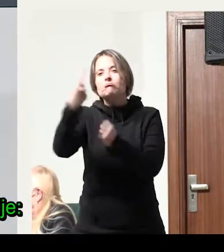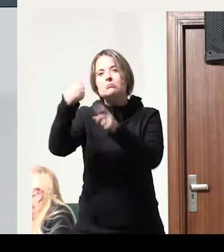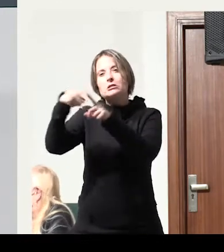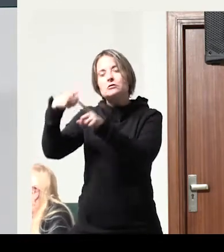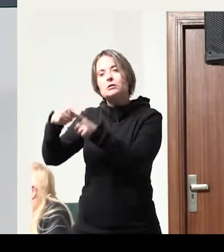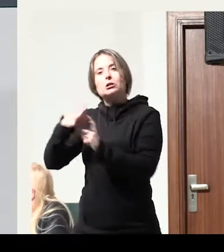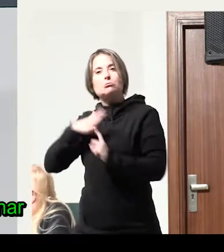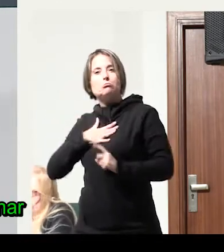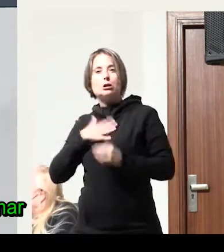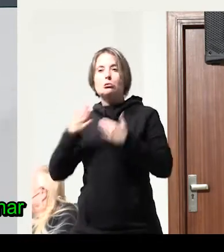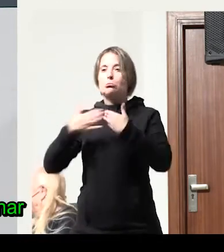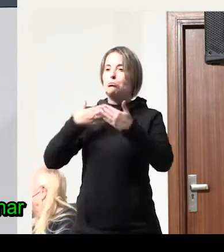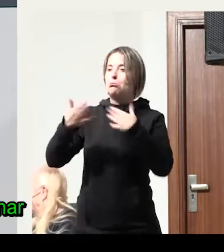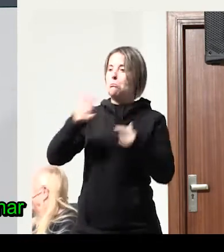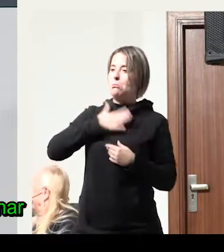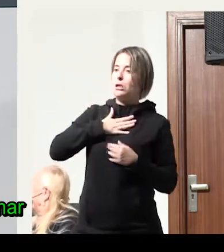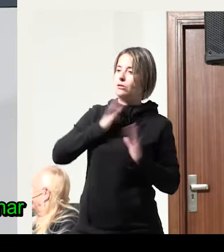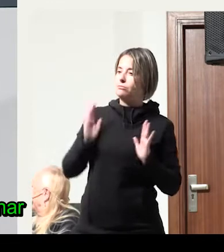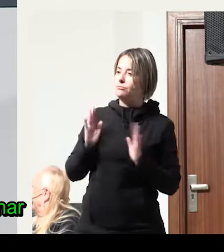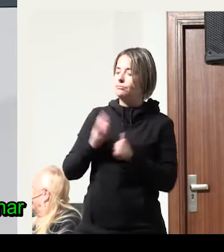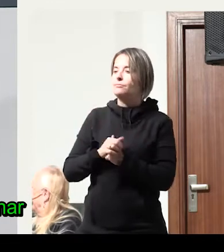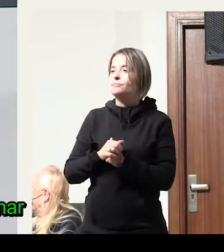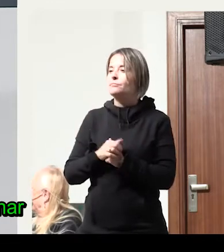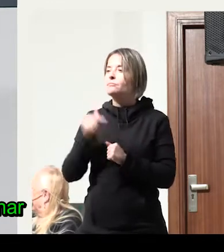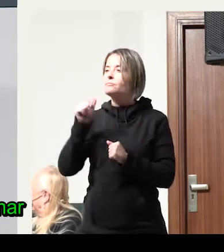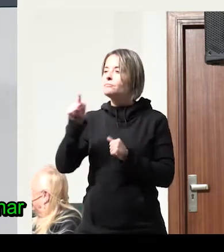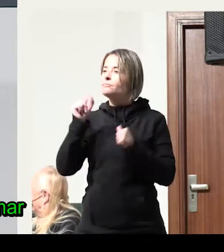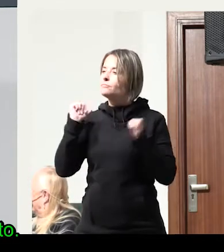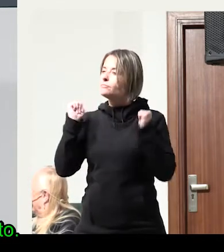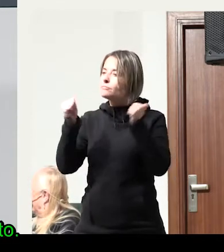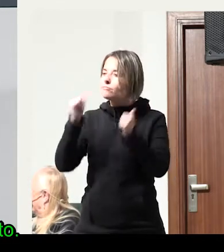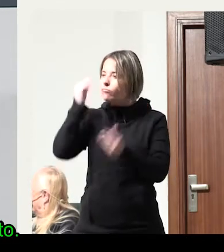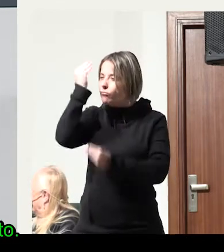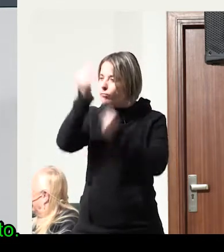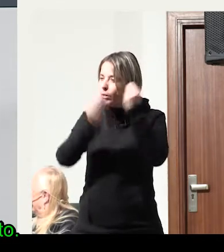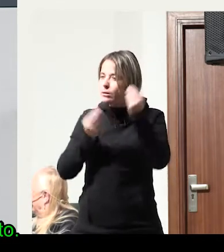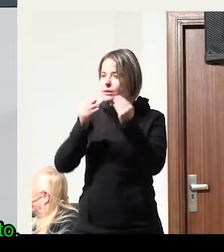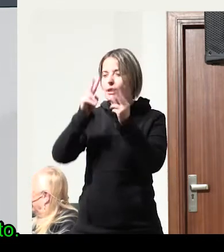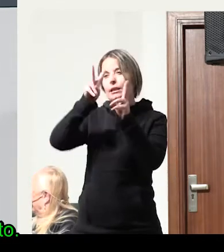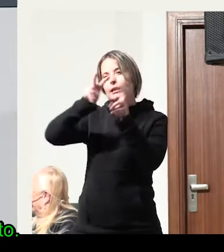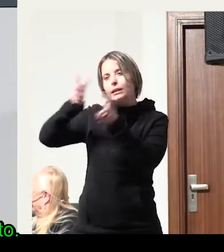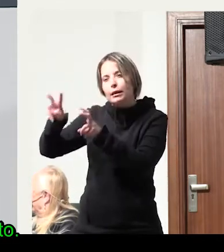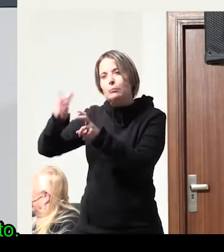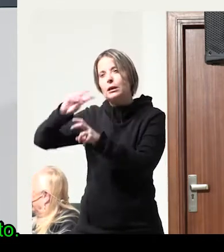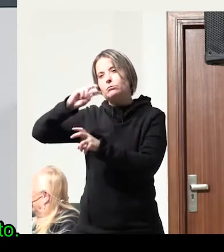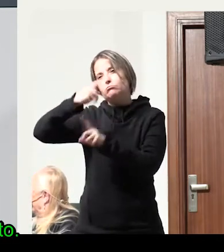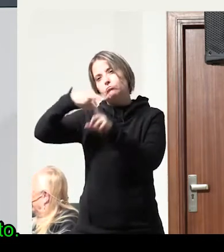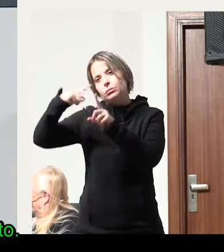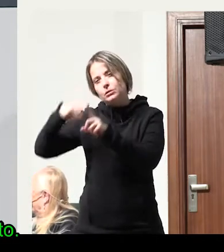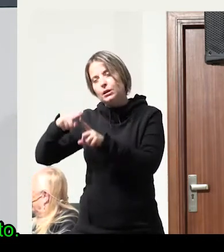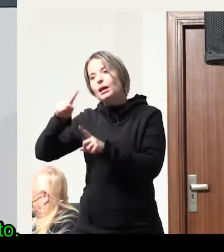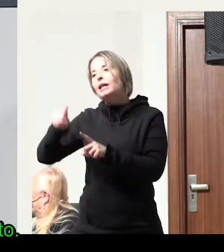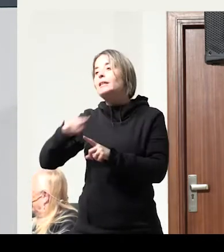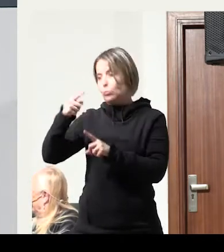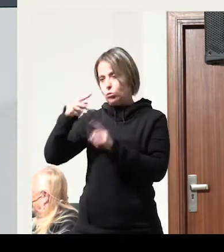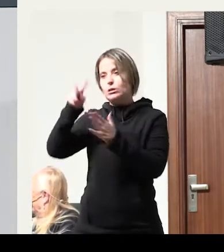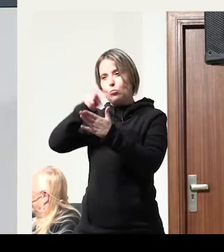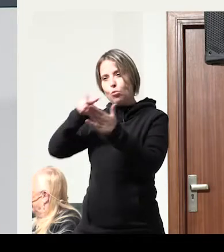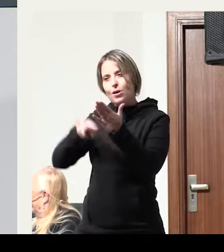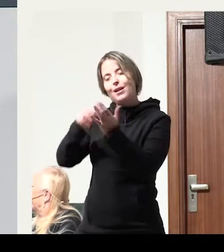¿no? Y entonces empecé a reflexionar sobre distintos temas. Luego al final voy a leer unos fragmentos del